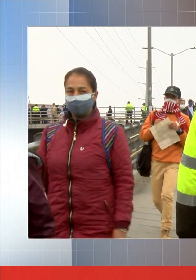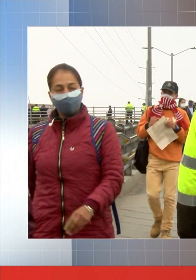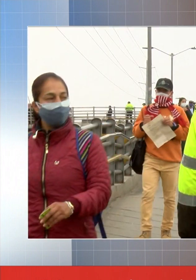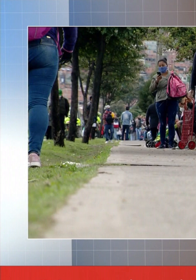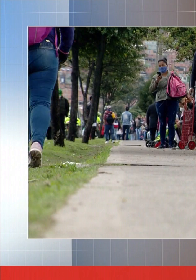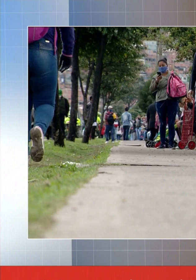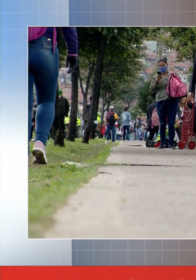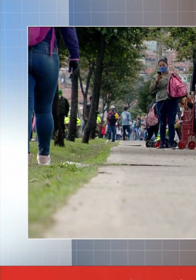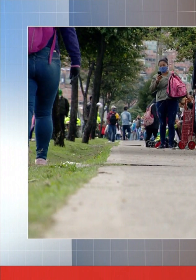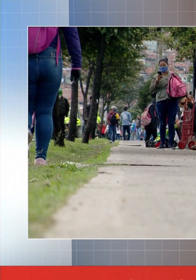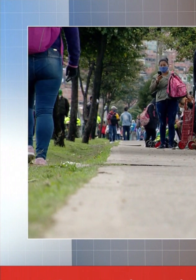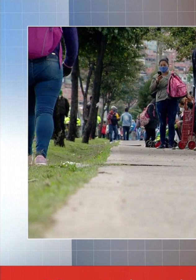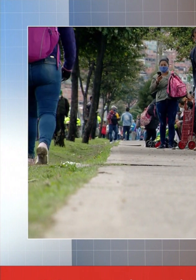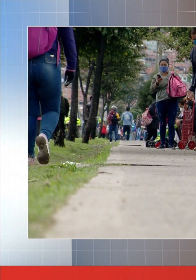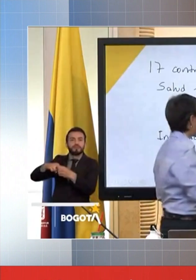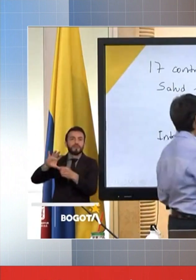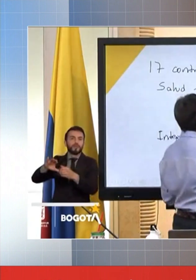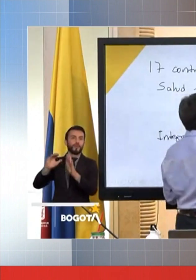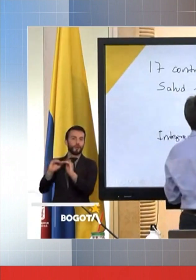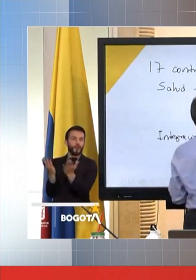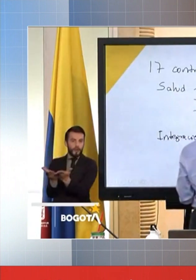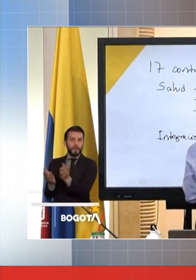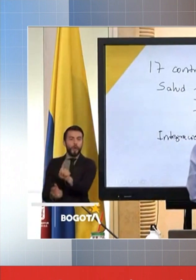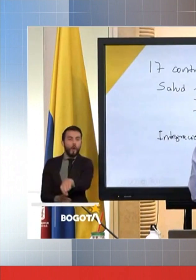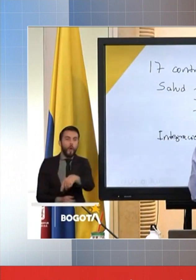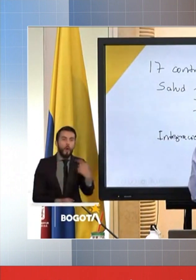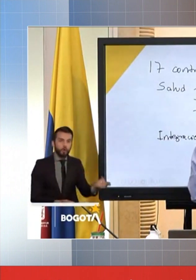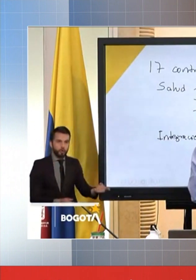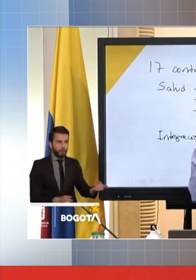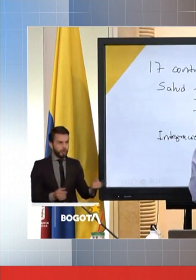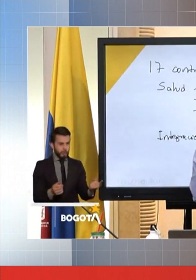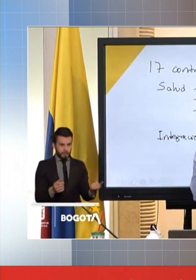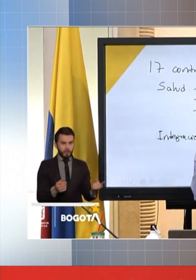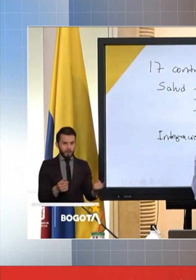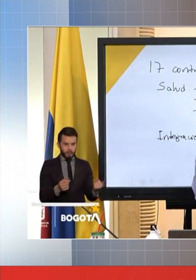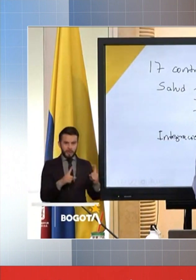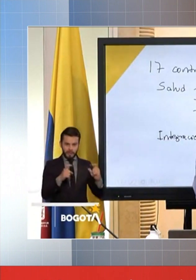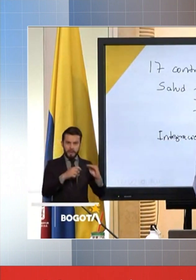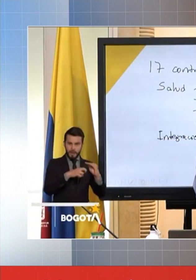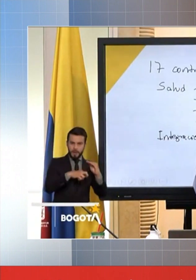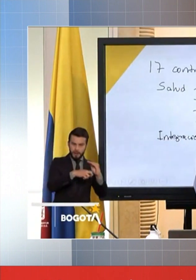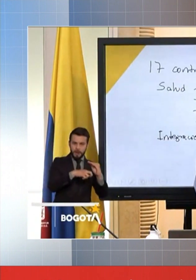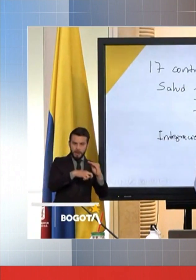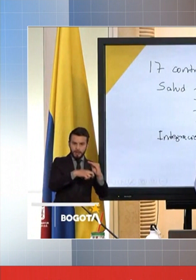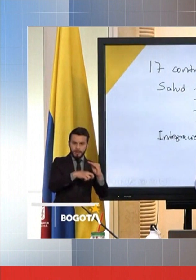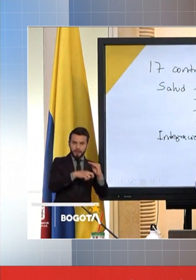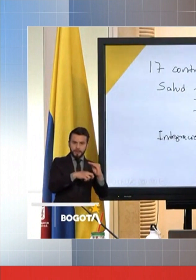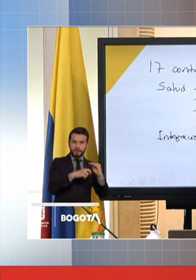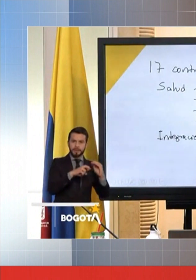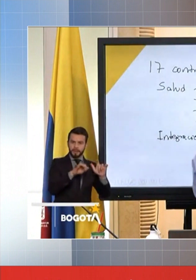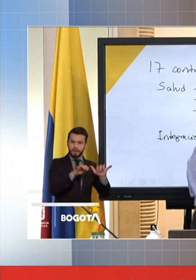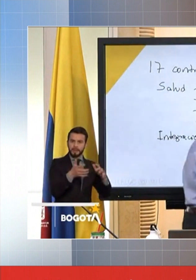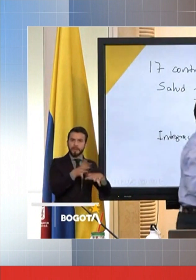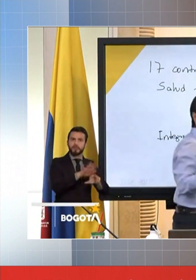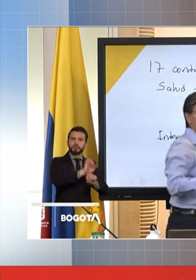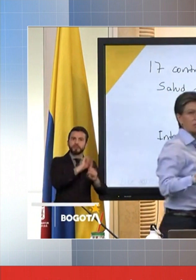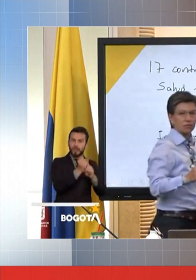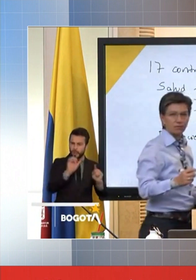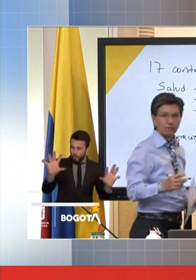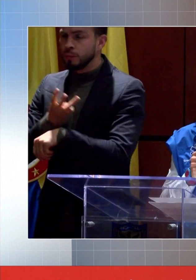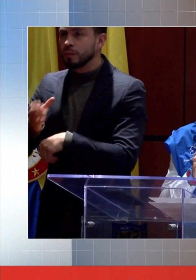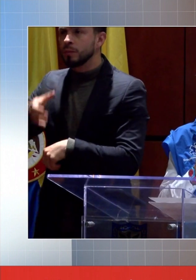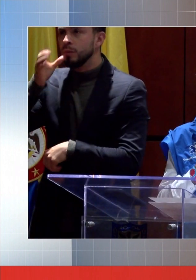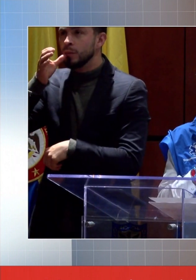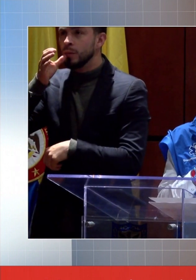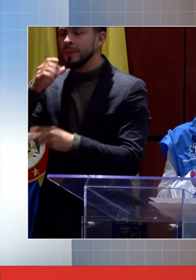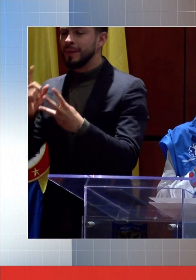la administración distrital de calcularon los sobrecostos también ella hizo sus planteamientos en ese frente siguiendo por un tema central que